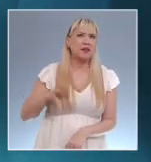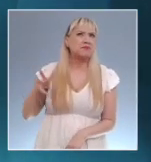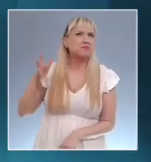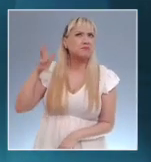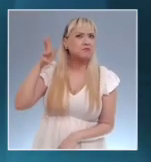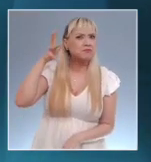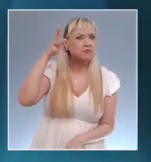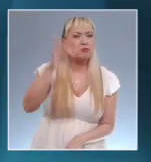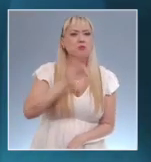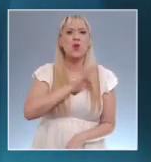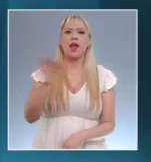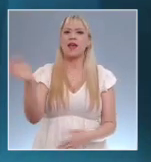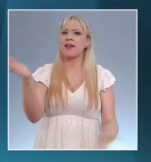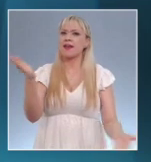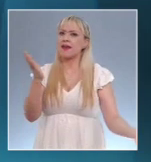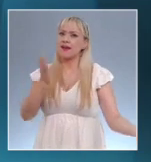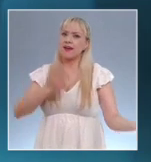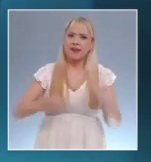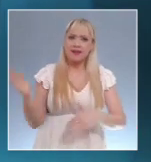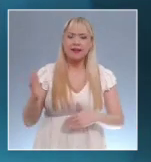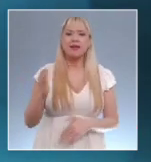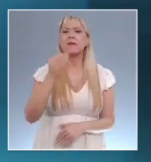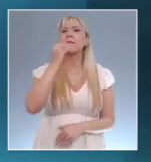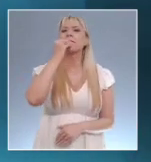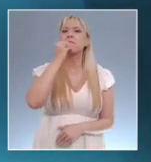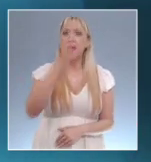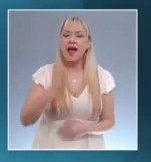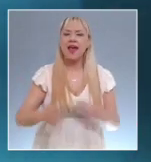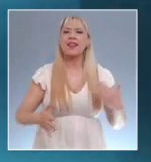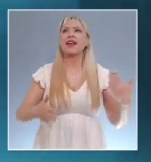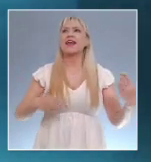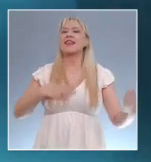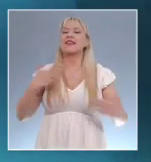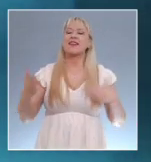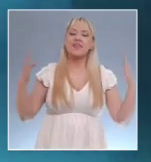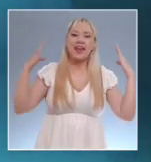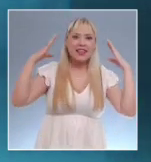divertido. No es fácil, pero es muy divertido y es algo muy